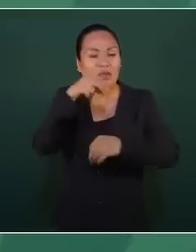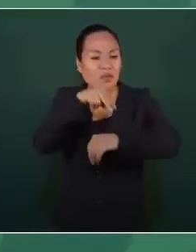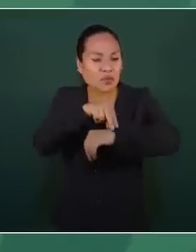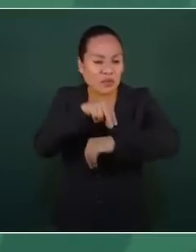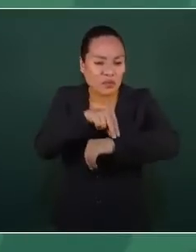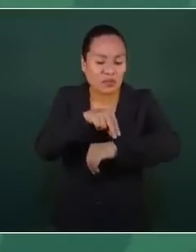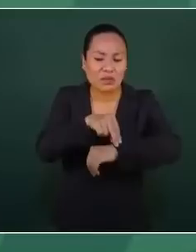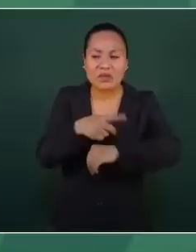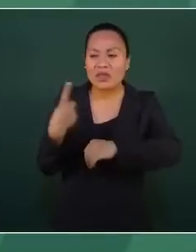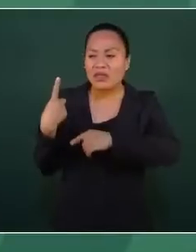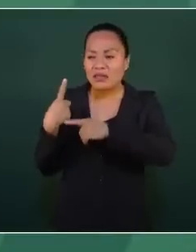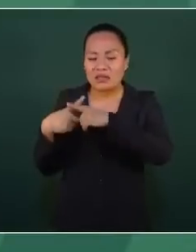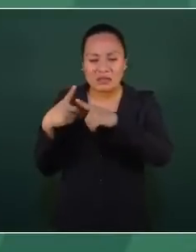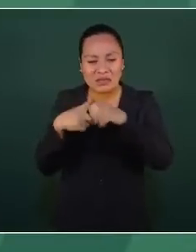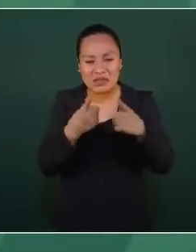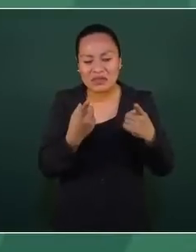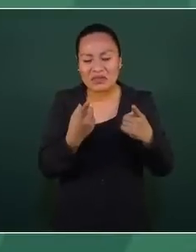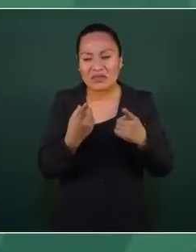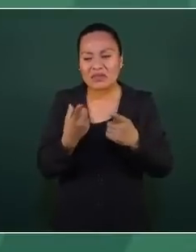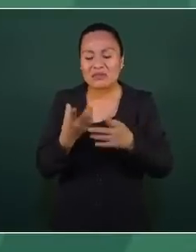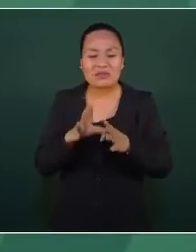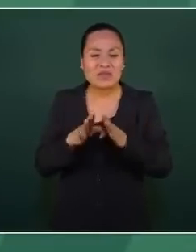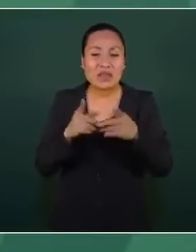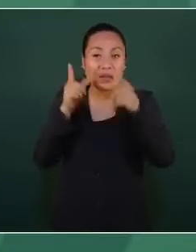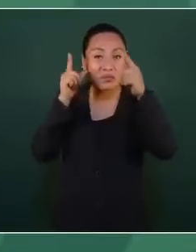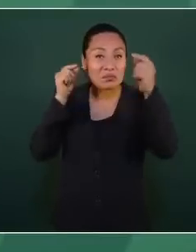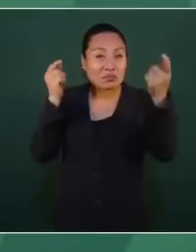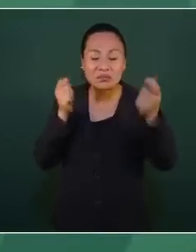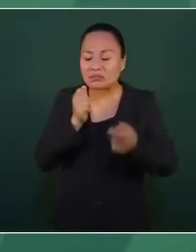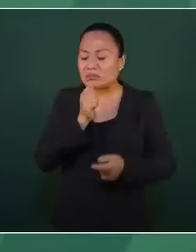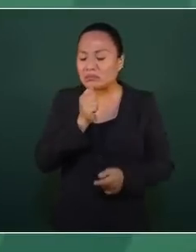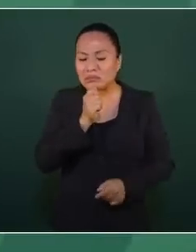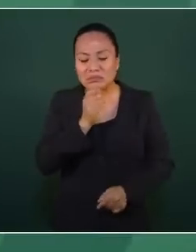otras carreras. Y ahora resulta